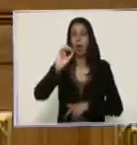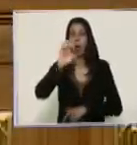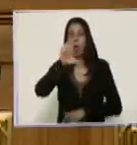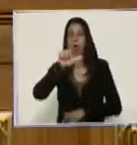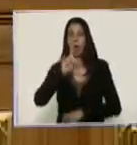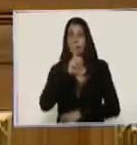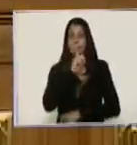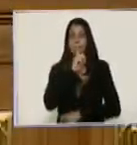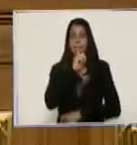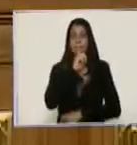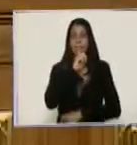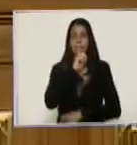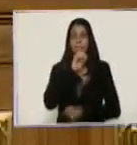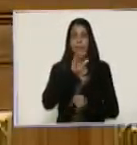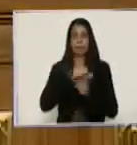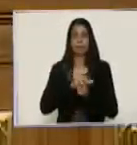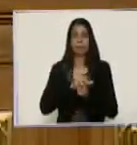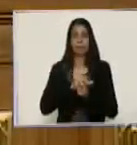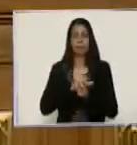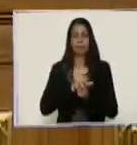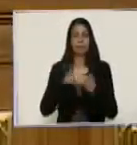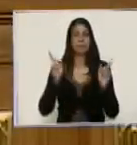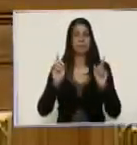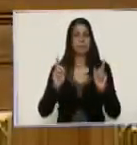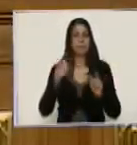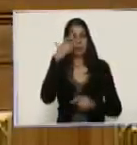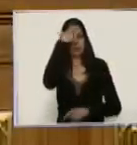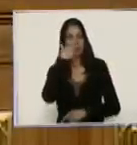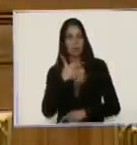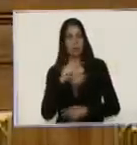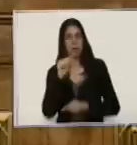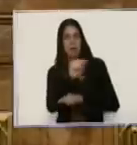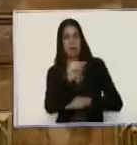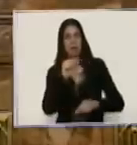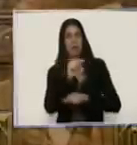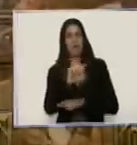o mejor dicho, le pagan para enfocarse en Venezuela.